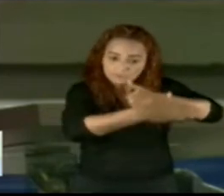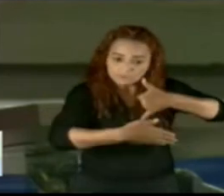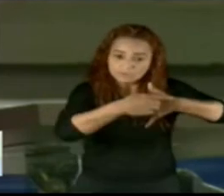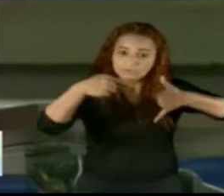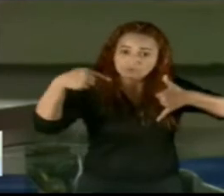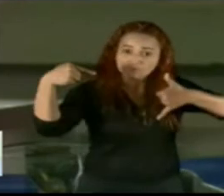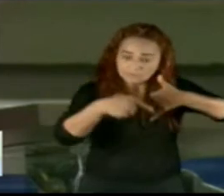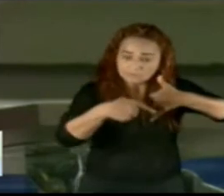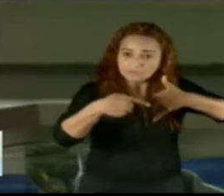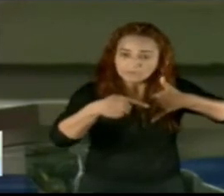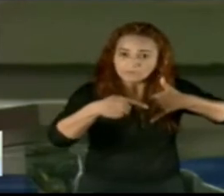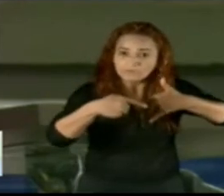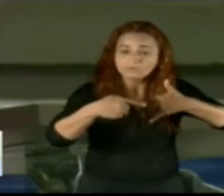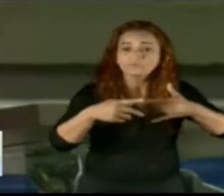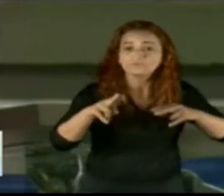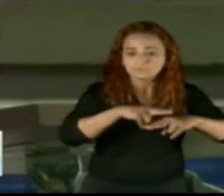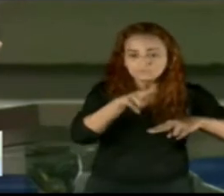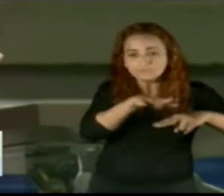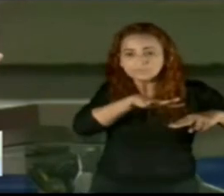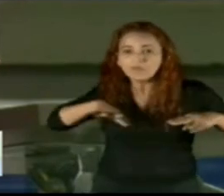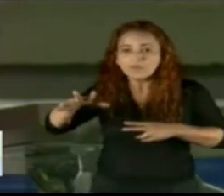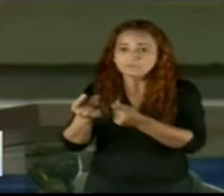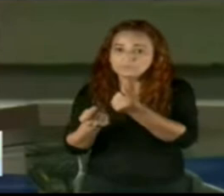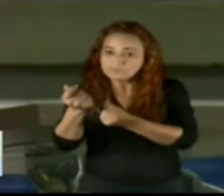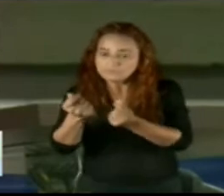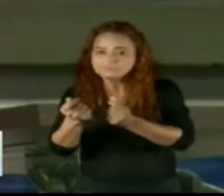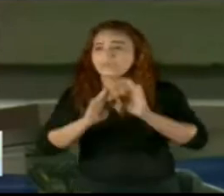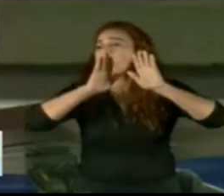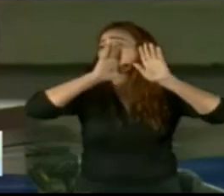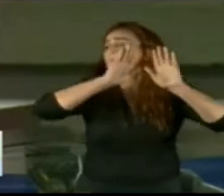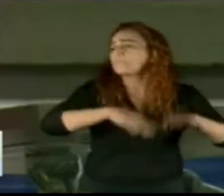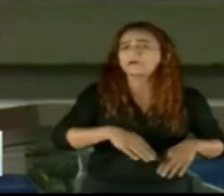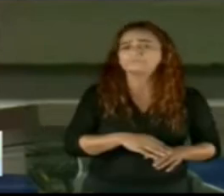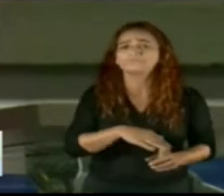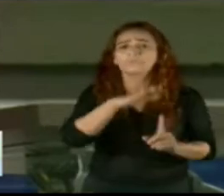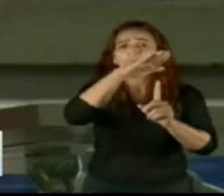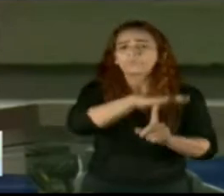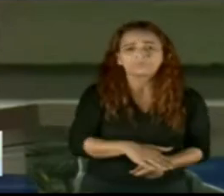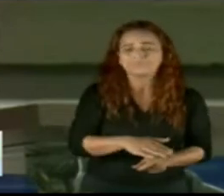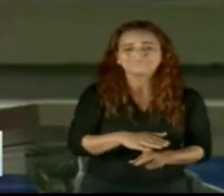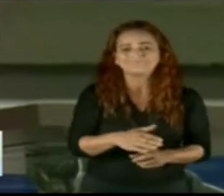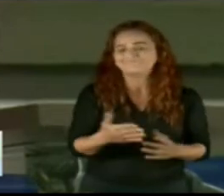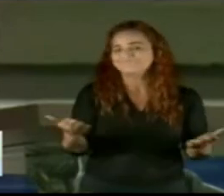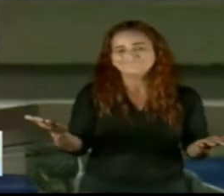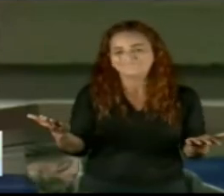que sea ecosostenible. Si desconocemos todo eso anterior, no vamos a